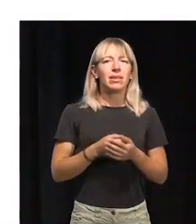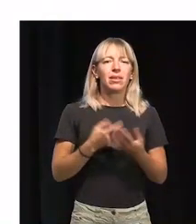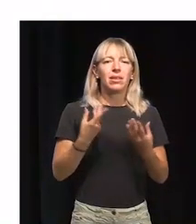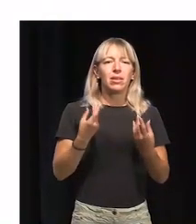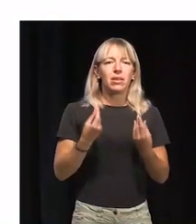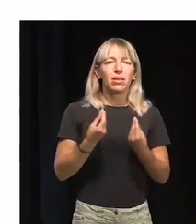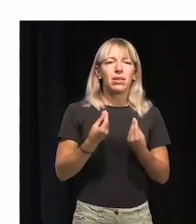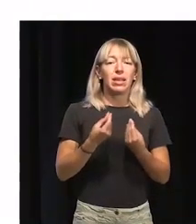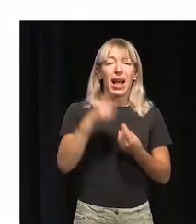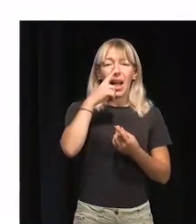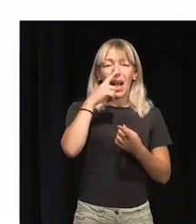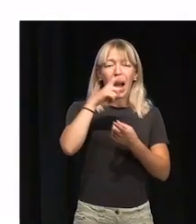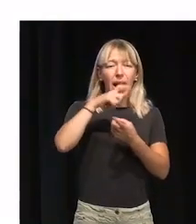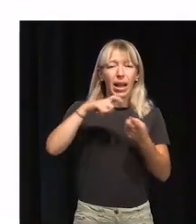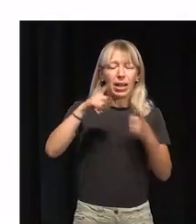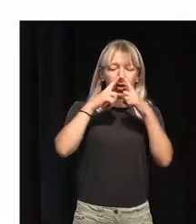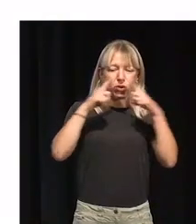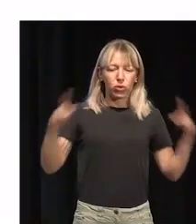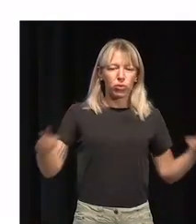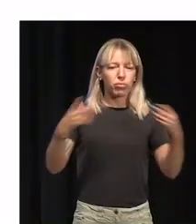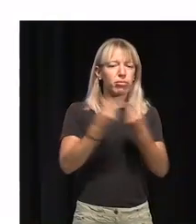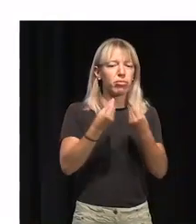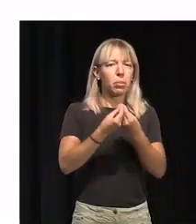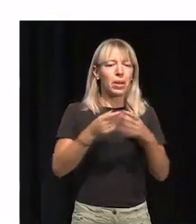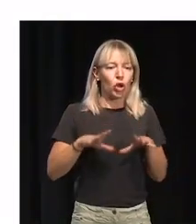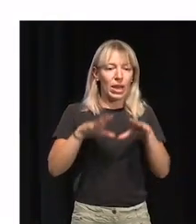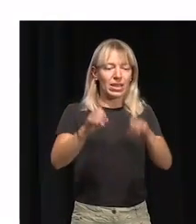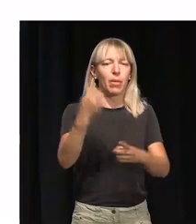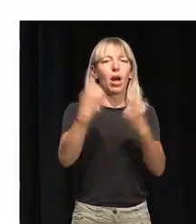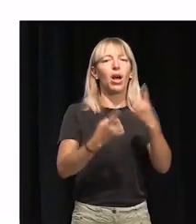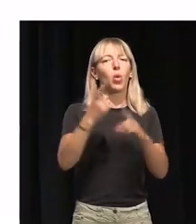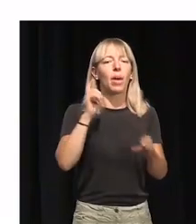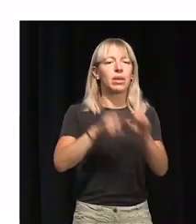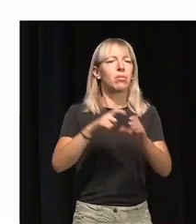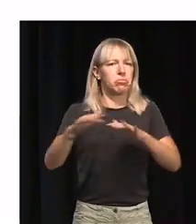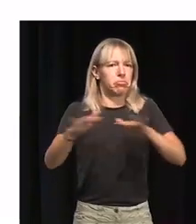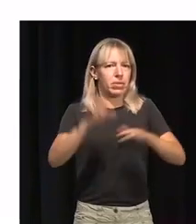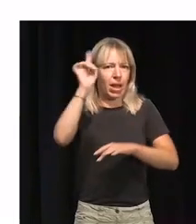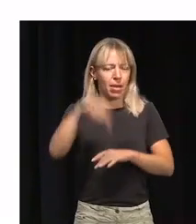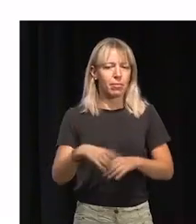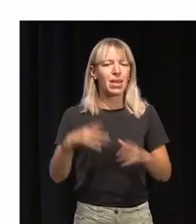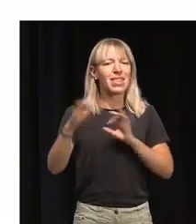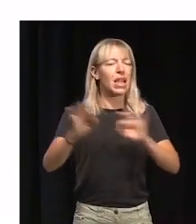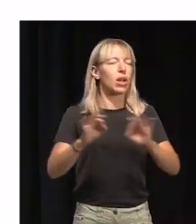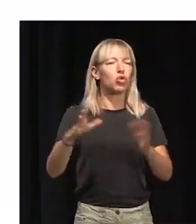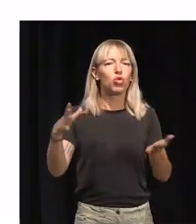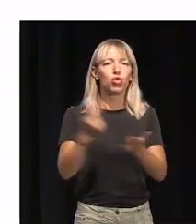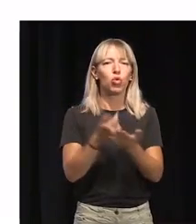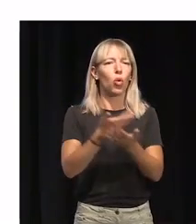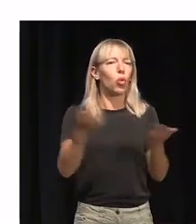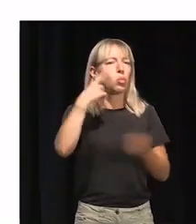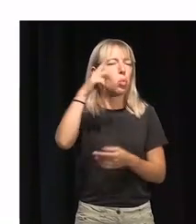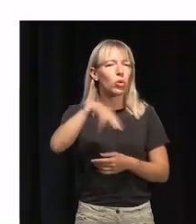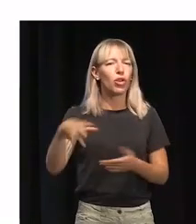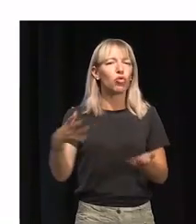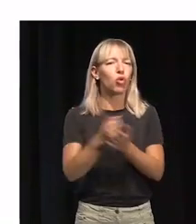llenar el año de millones de reservas a una participación activa en todos los teatros, en todos los museos, en